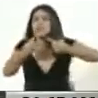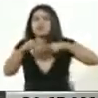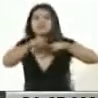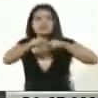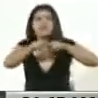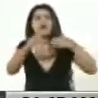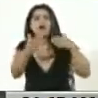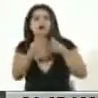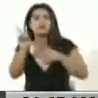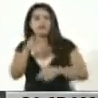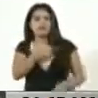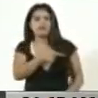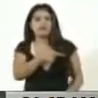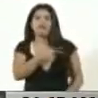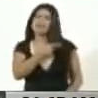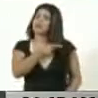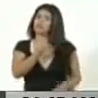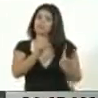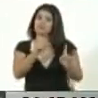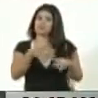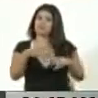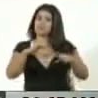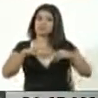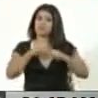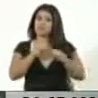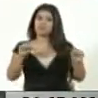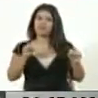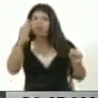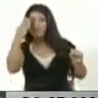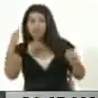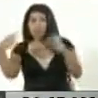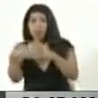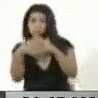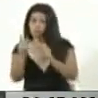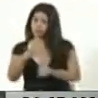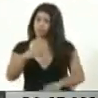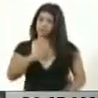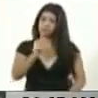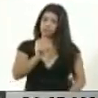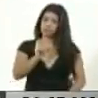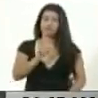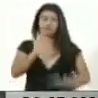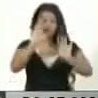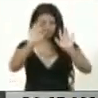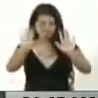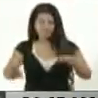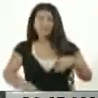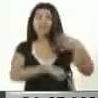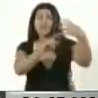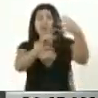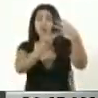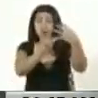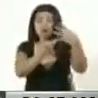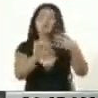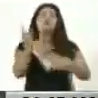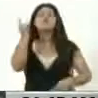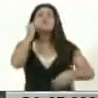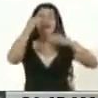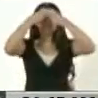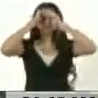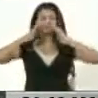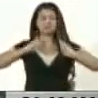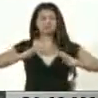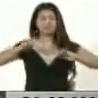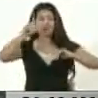Y después ocurre, bueno, el momento en que la señora Tintori se colea en la cena que el